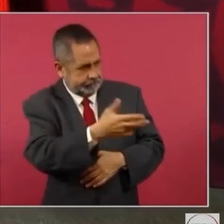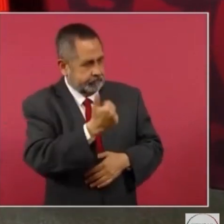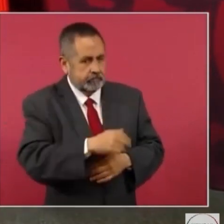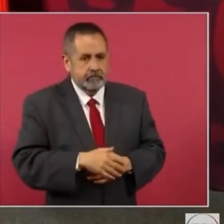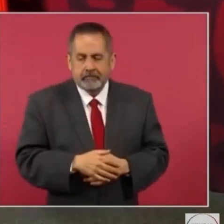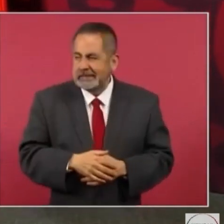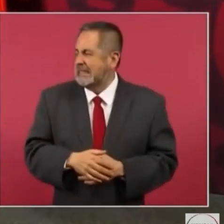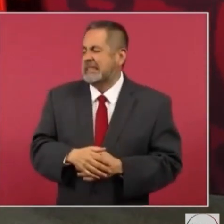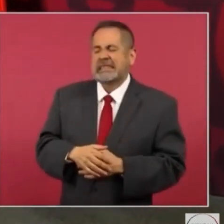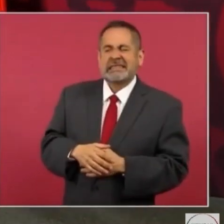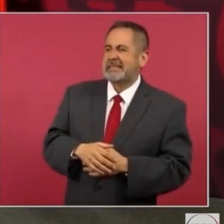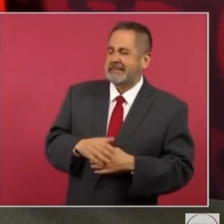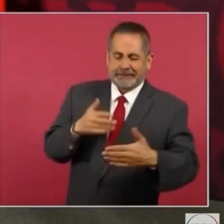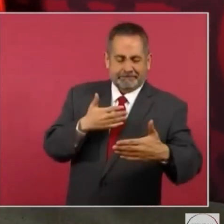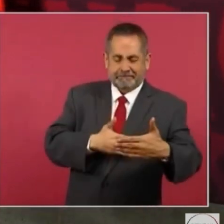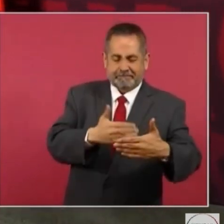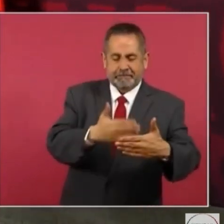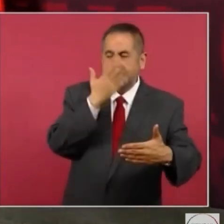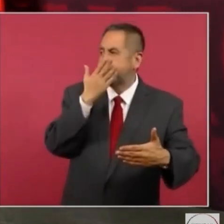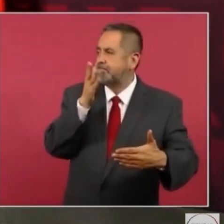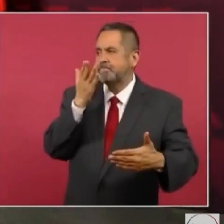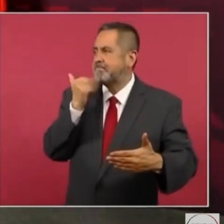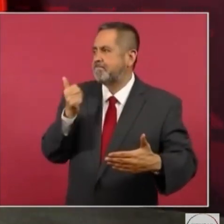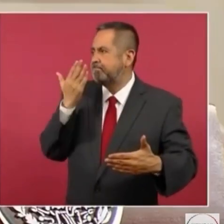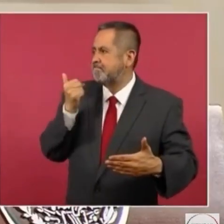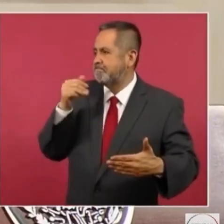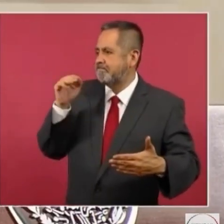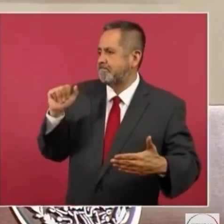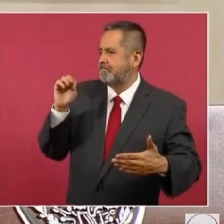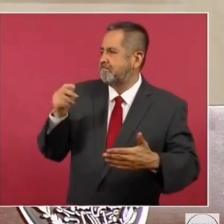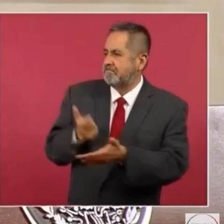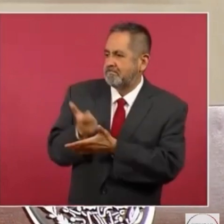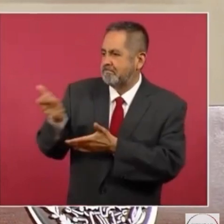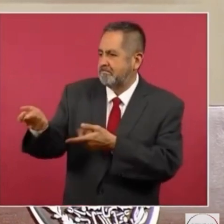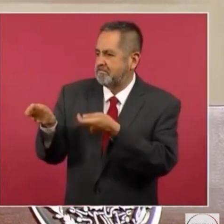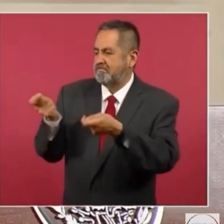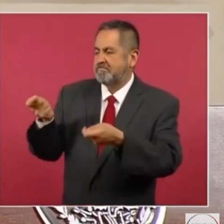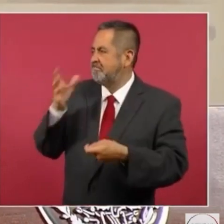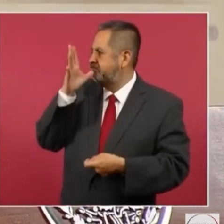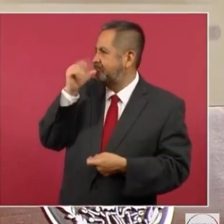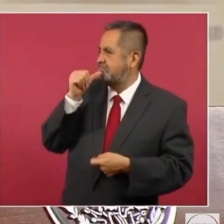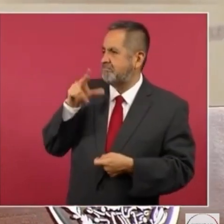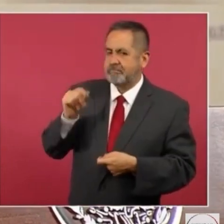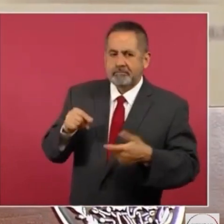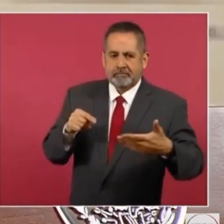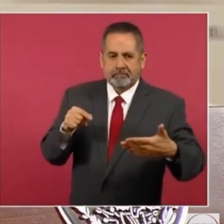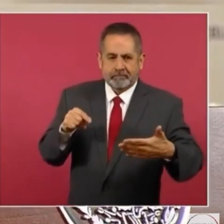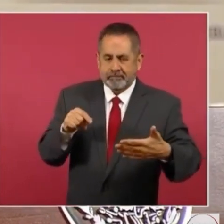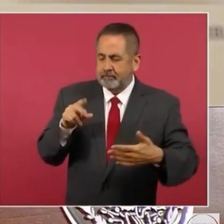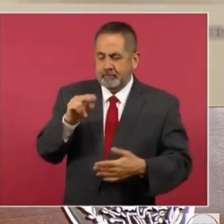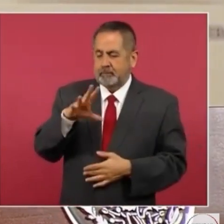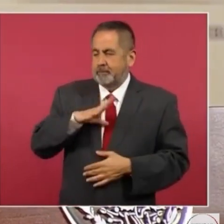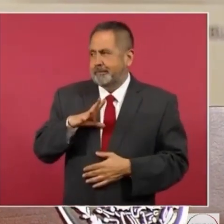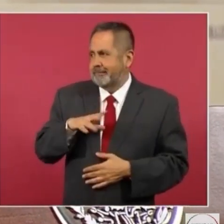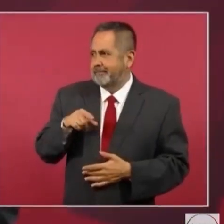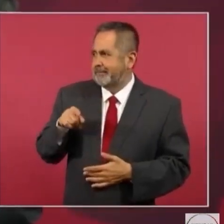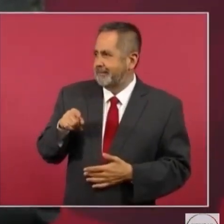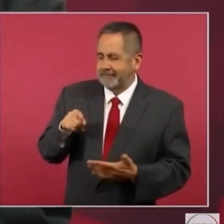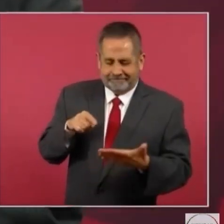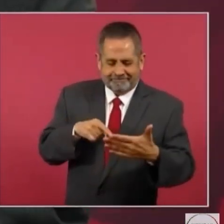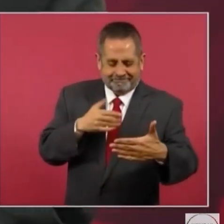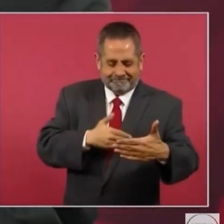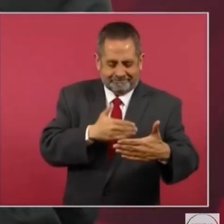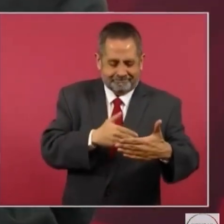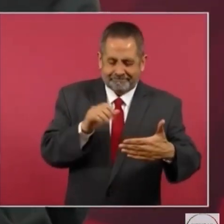Ah, no, ese no lo tengo. Así como las figuritas, esta no la